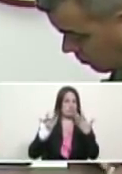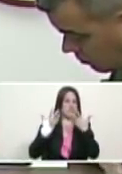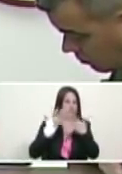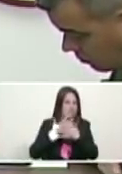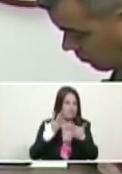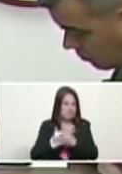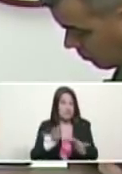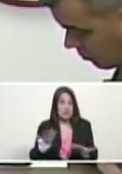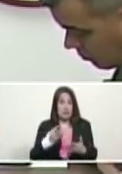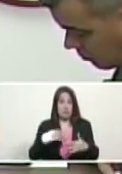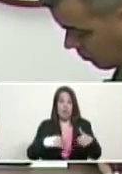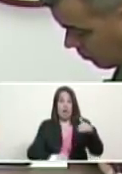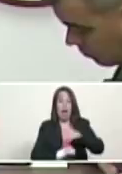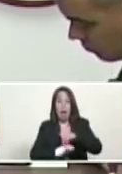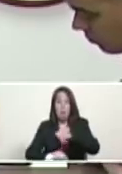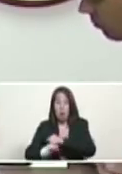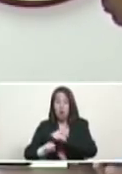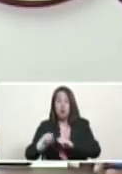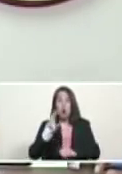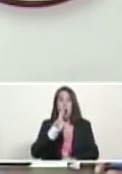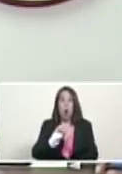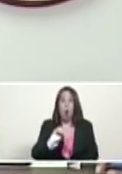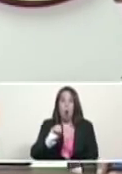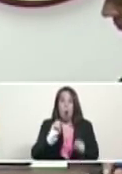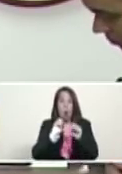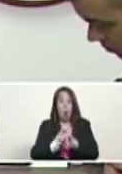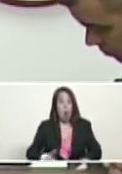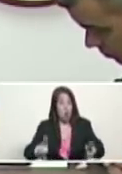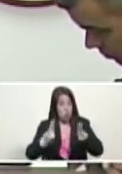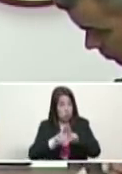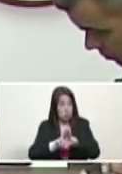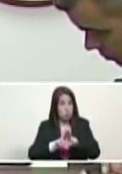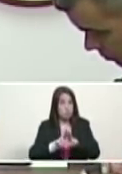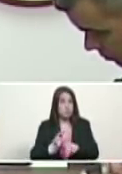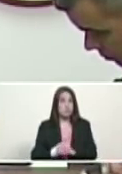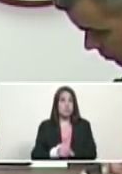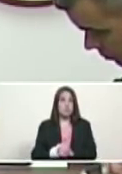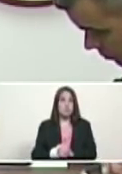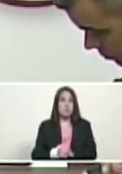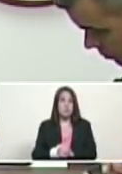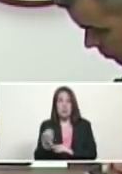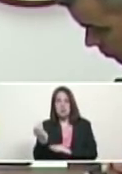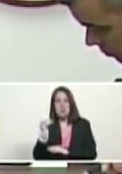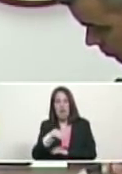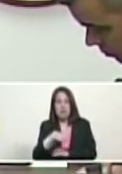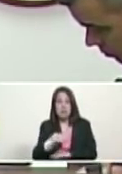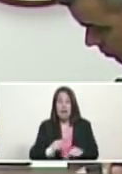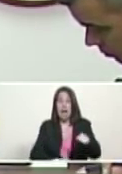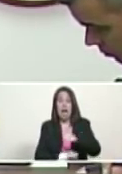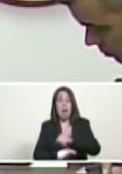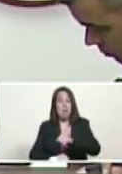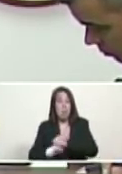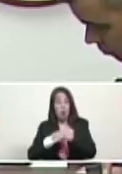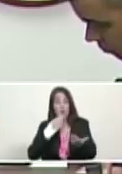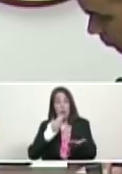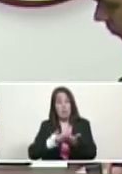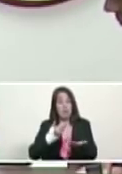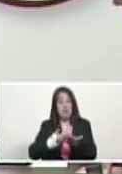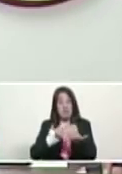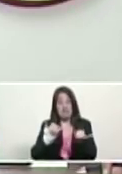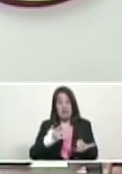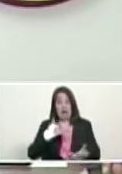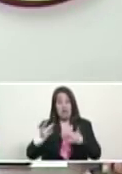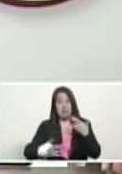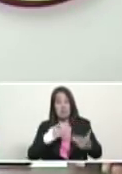Voy a pedir el apoyo de la ONU. Y además, voy a pedir el apoyo ya activo